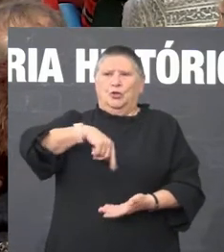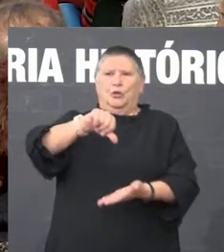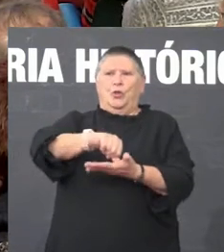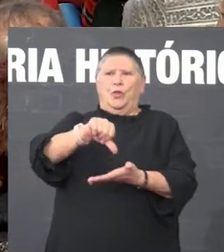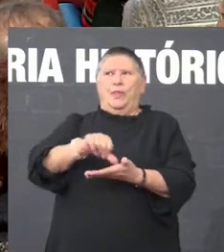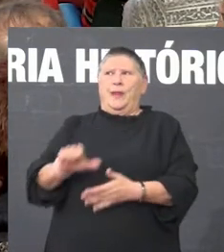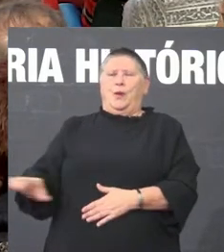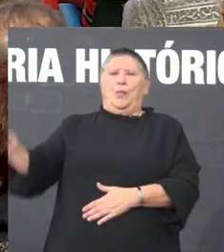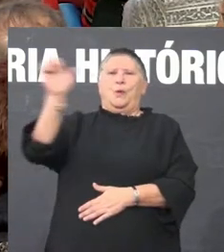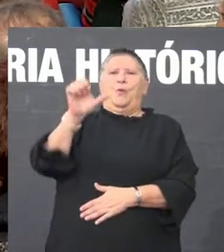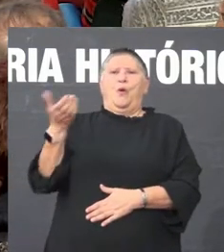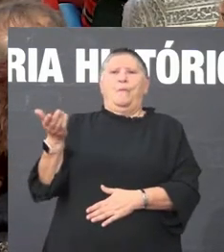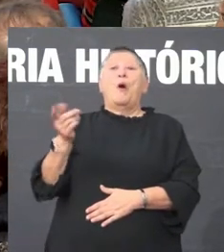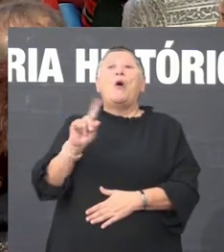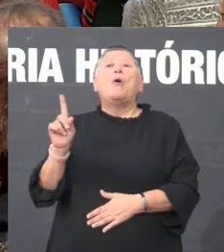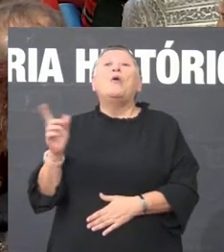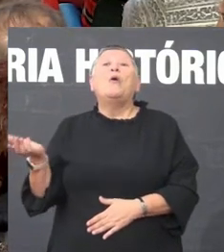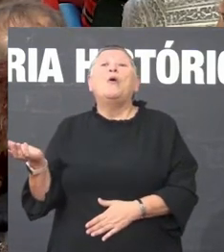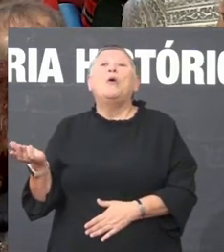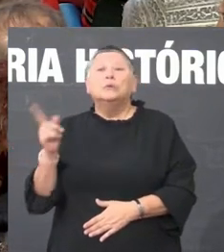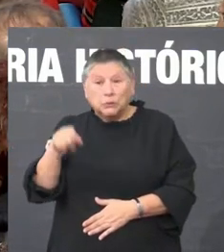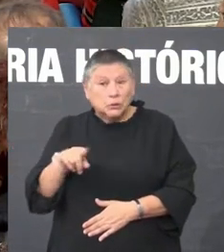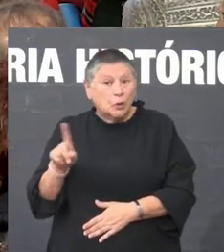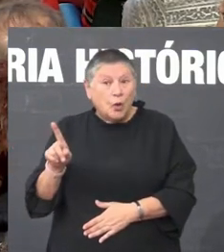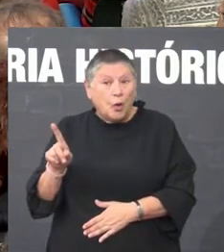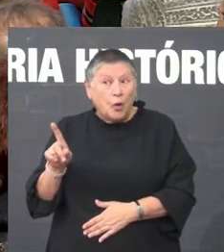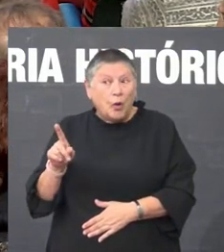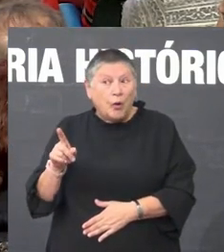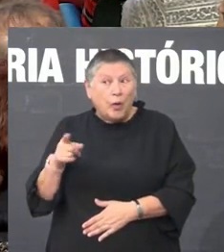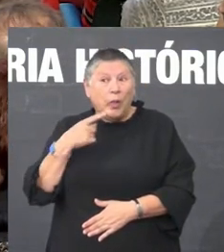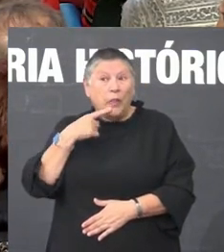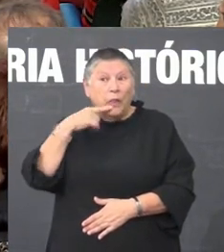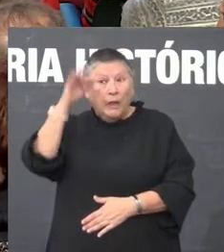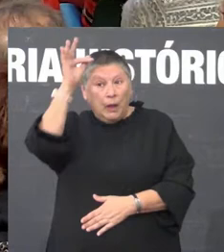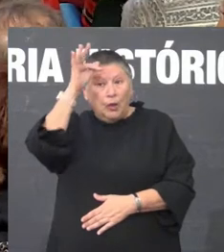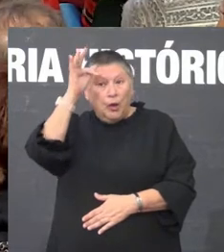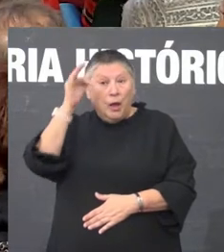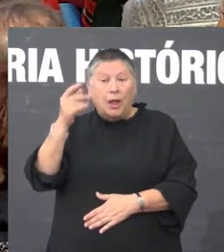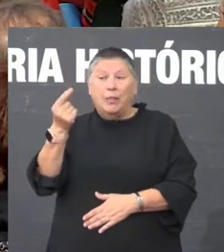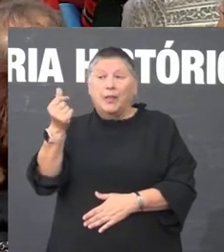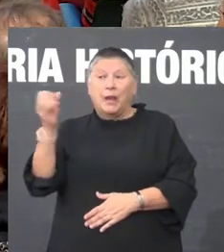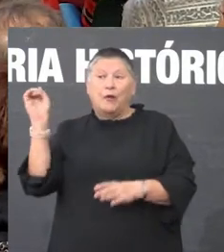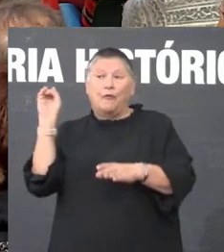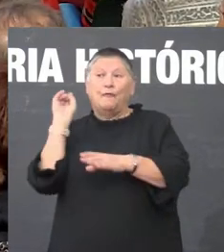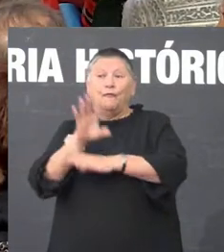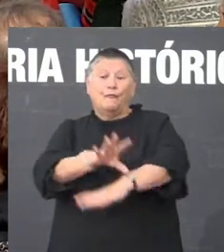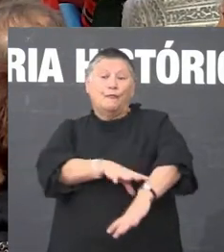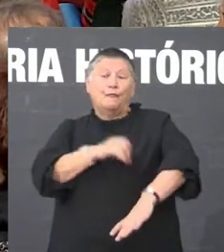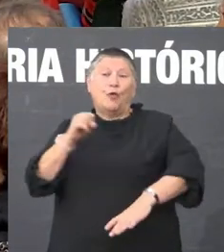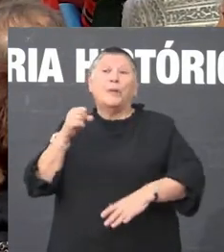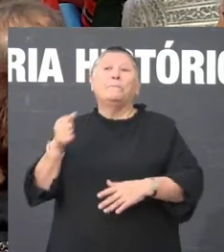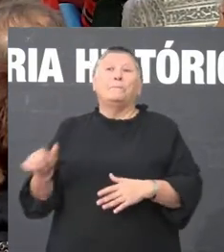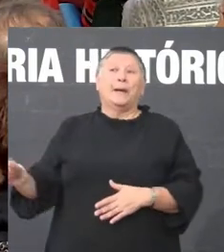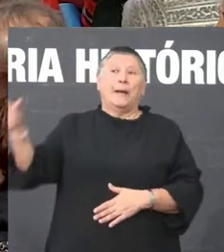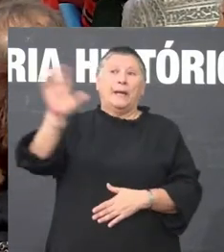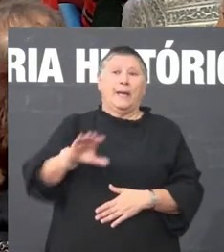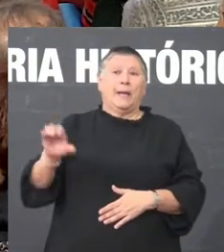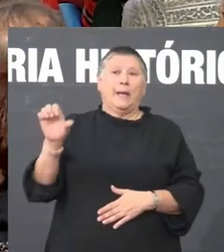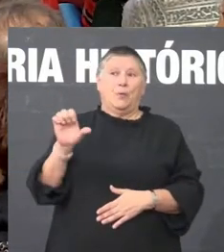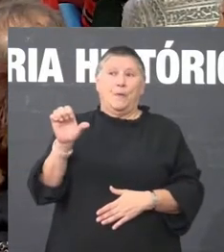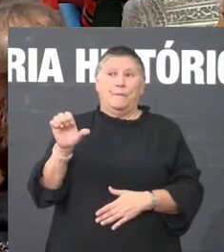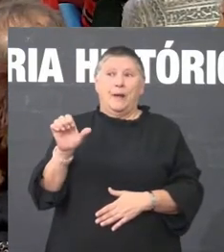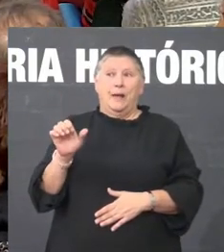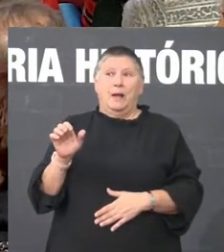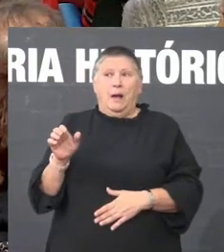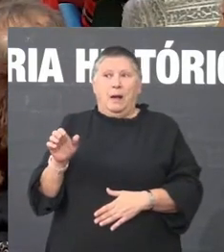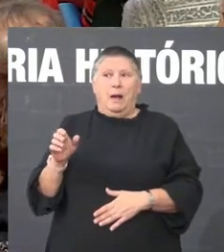ciudadanos europeos. Sí somos, ¿no? Se supone. Si esos fondos son para todos los ciudadanos europeos... Pero esa es la mentalidad, 1.130,